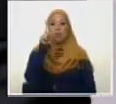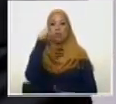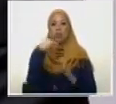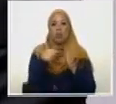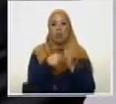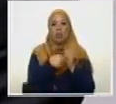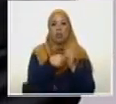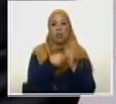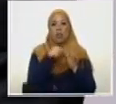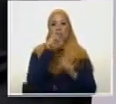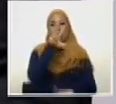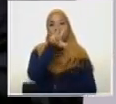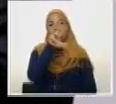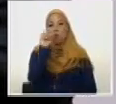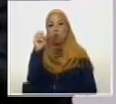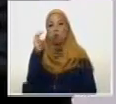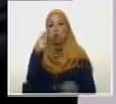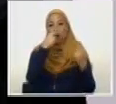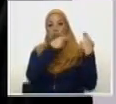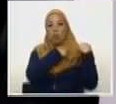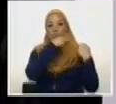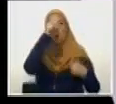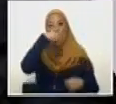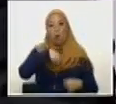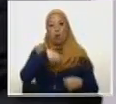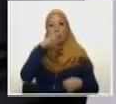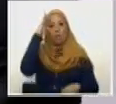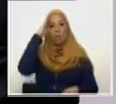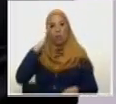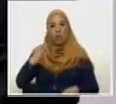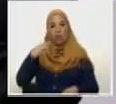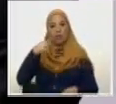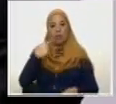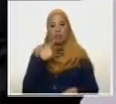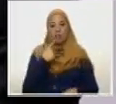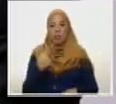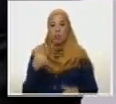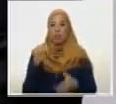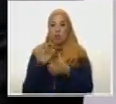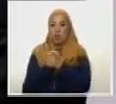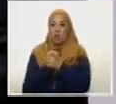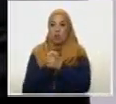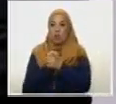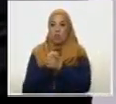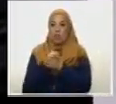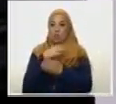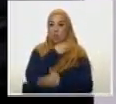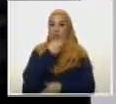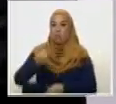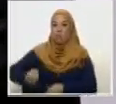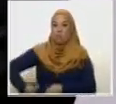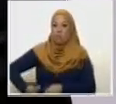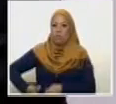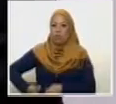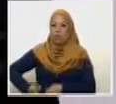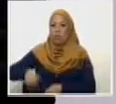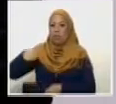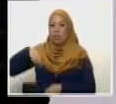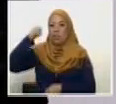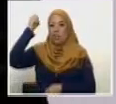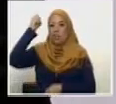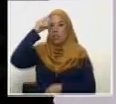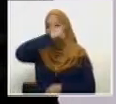1800 cadetes están recibiendo la daga hoy, me dice el compañero presidente de esta